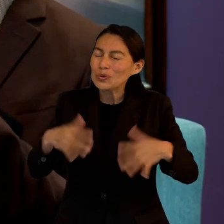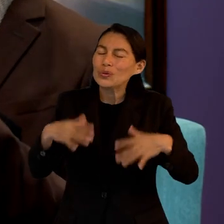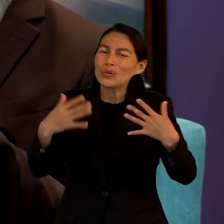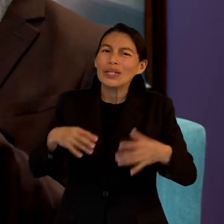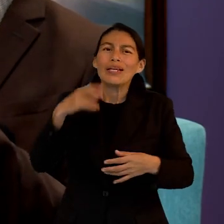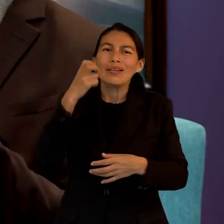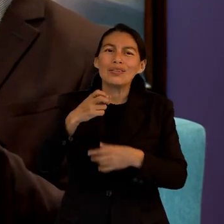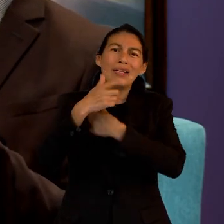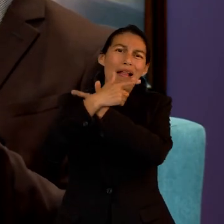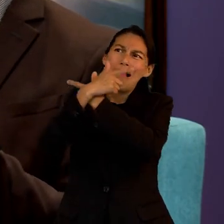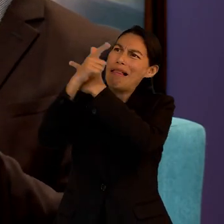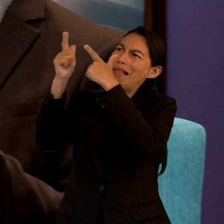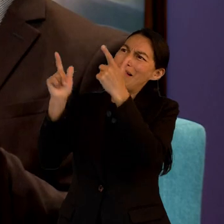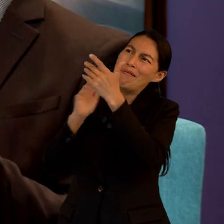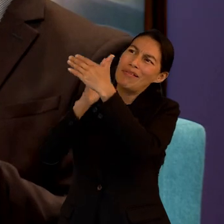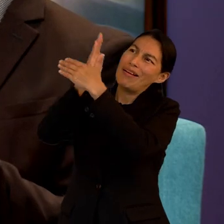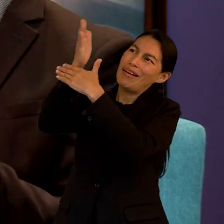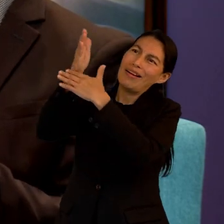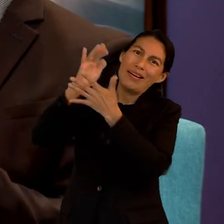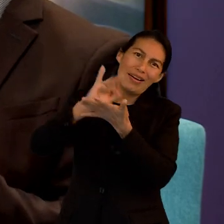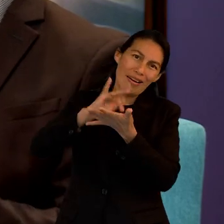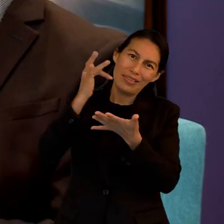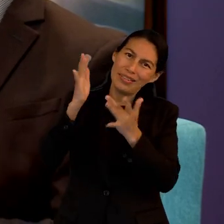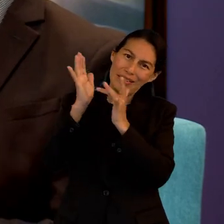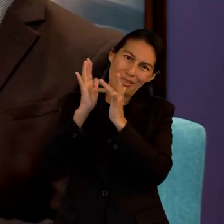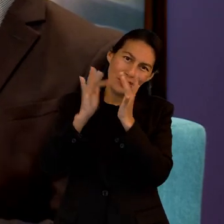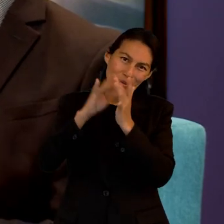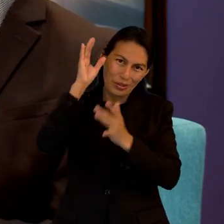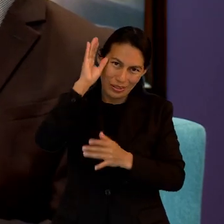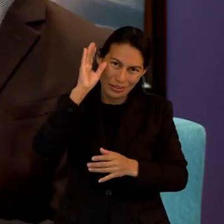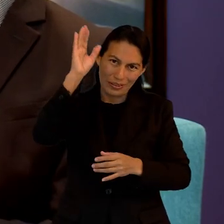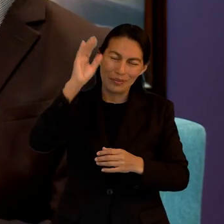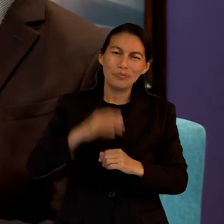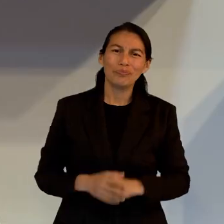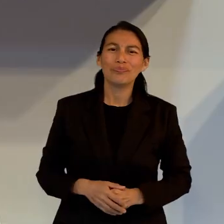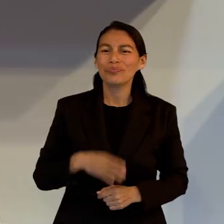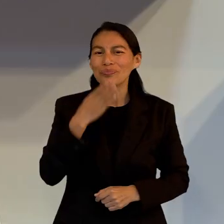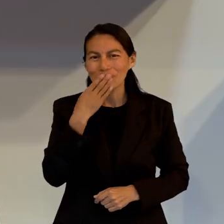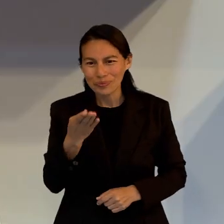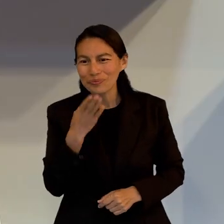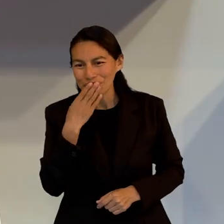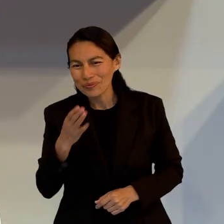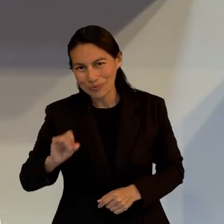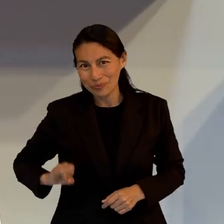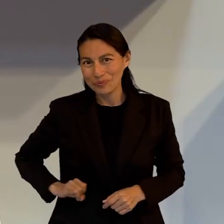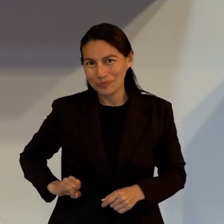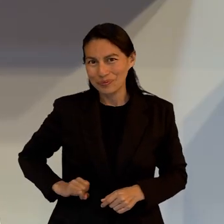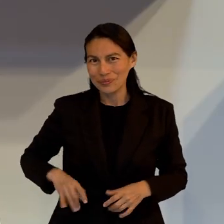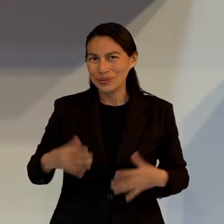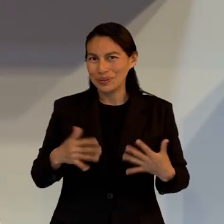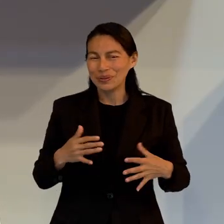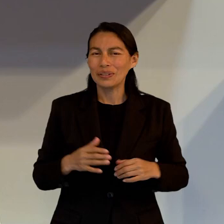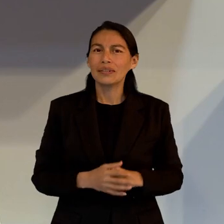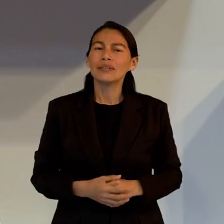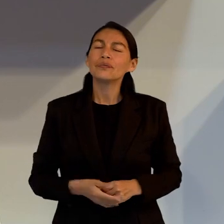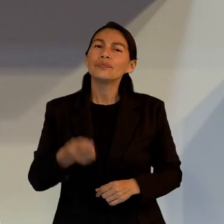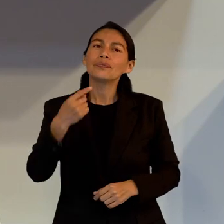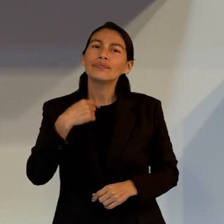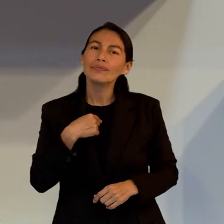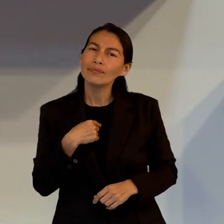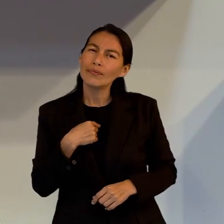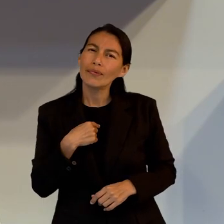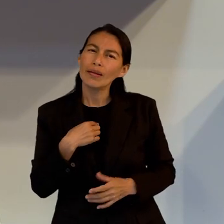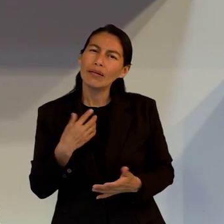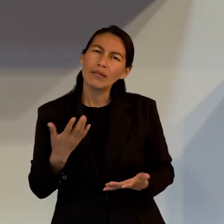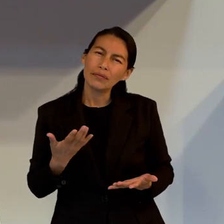tenemos hoy acceso a dios mediante jesucristo muy bien muy interesante muy interesante y yo bueno para ya